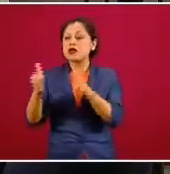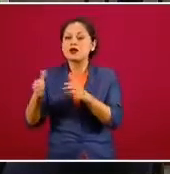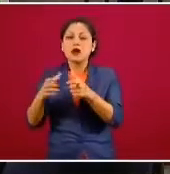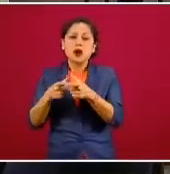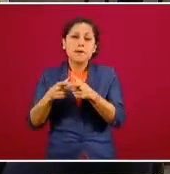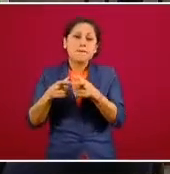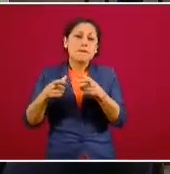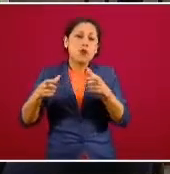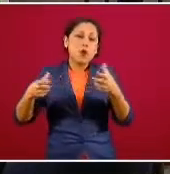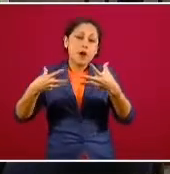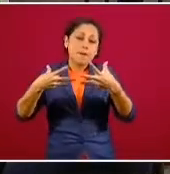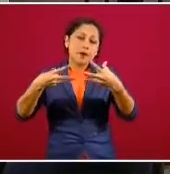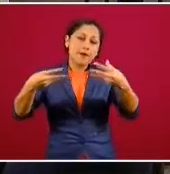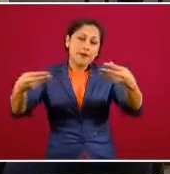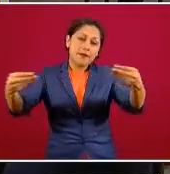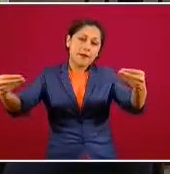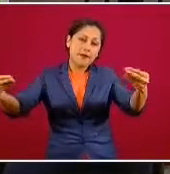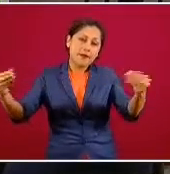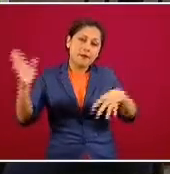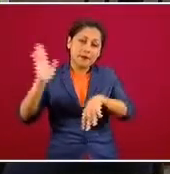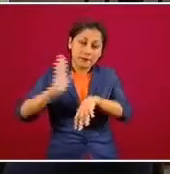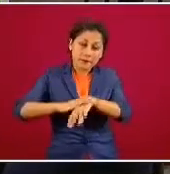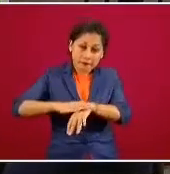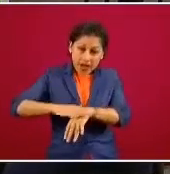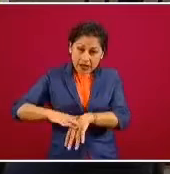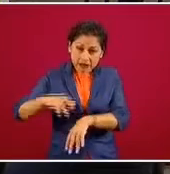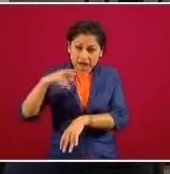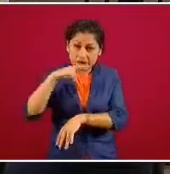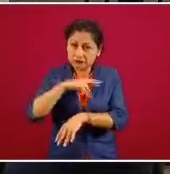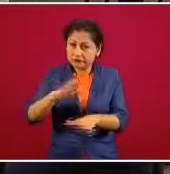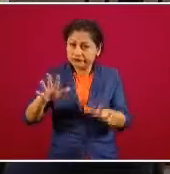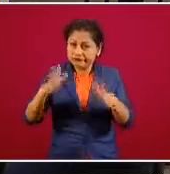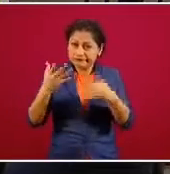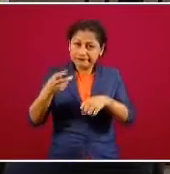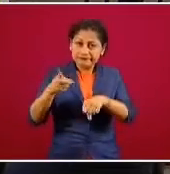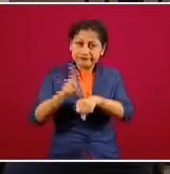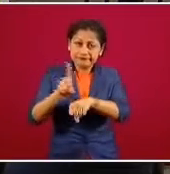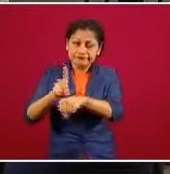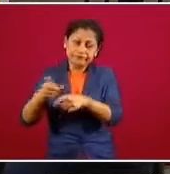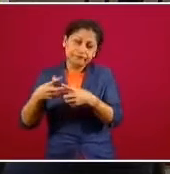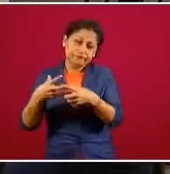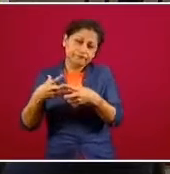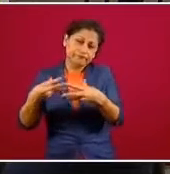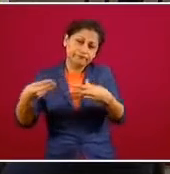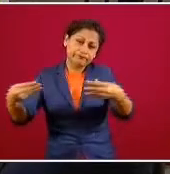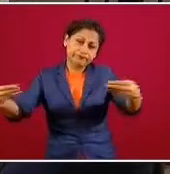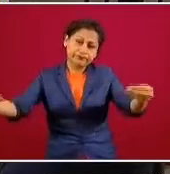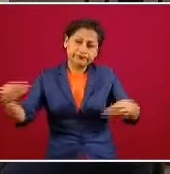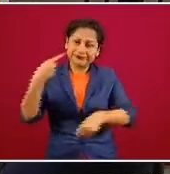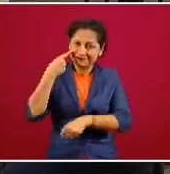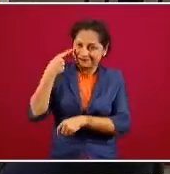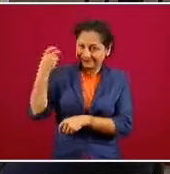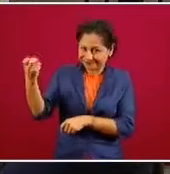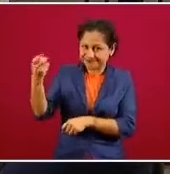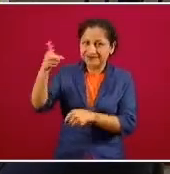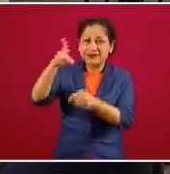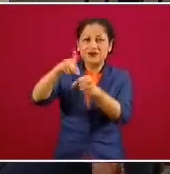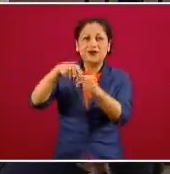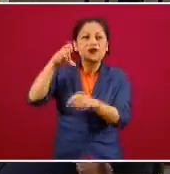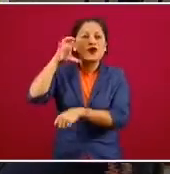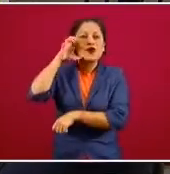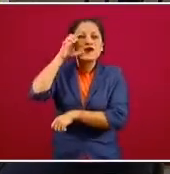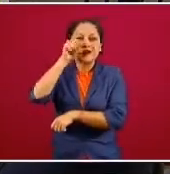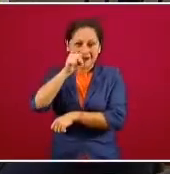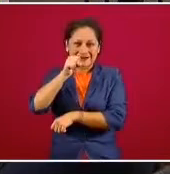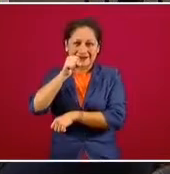intensidad de transmisión, de mayor frecuencia de los casos diarios. Y lo pueden ver ahí porque en la curva anaranjada es más